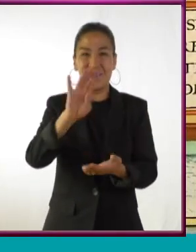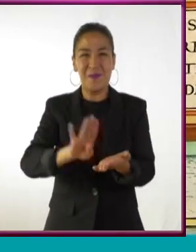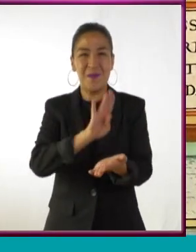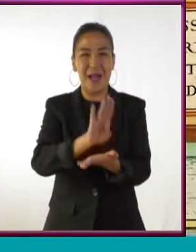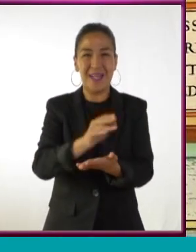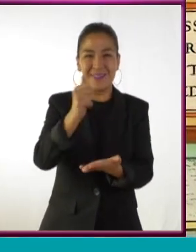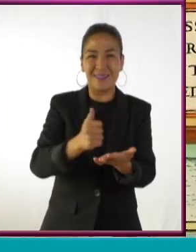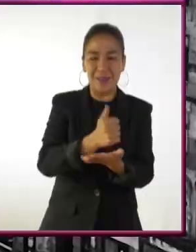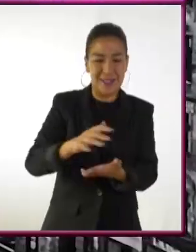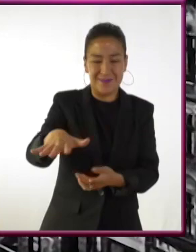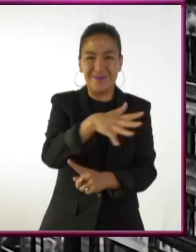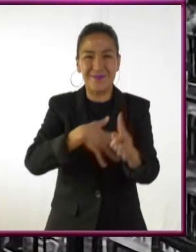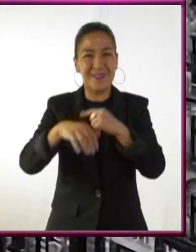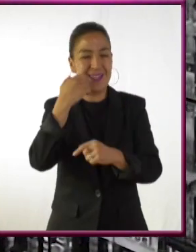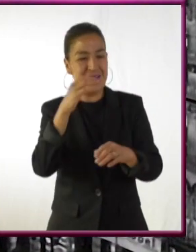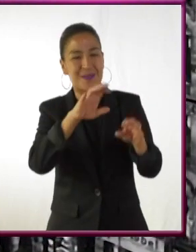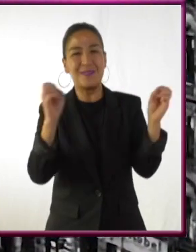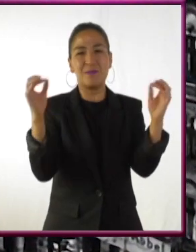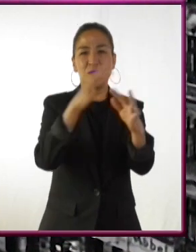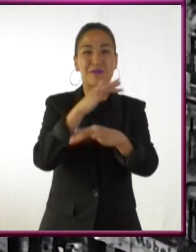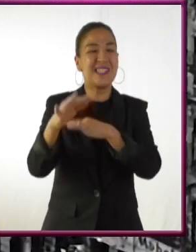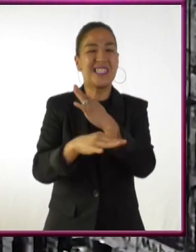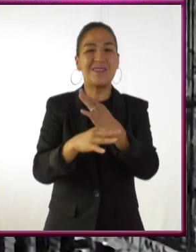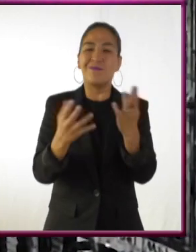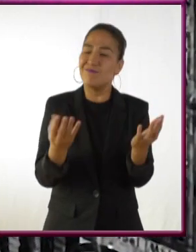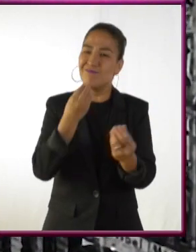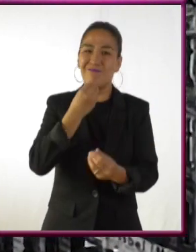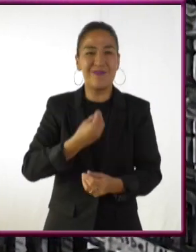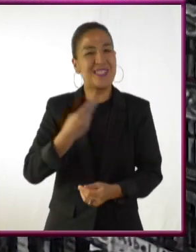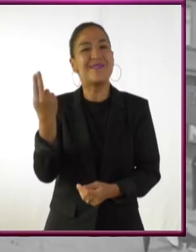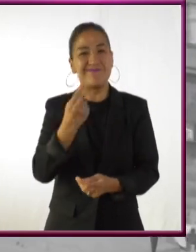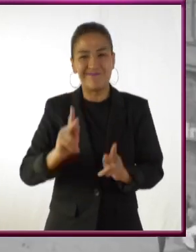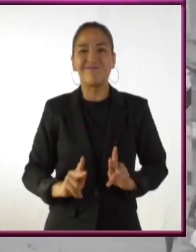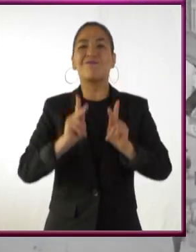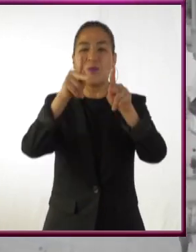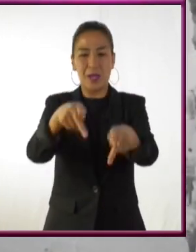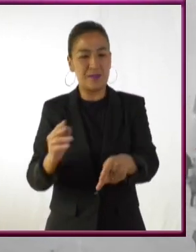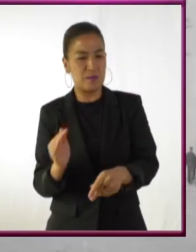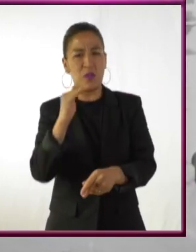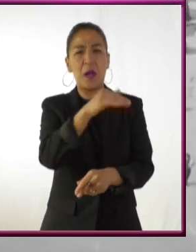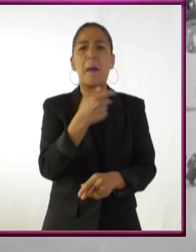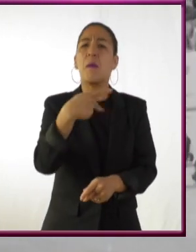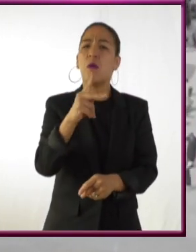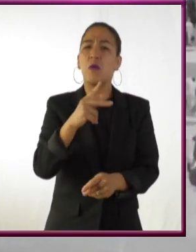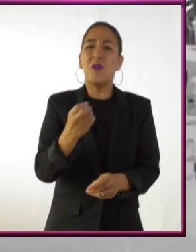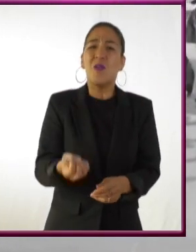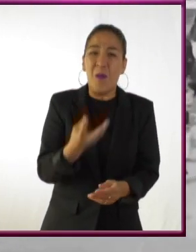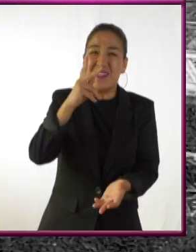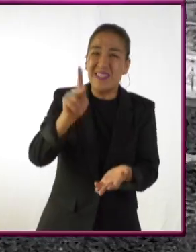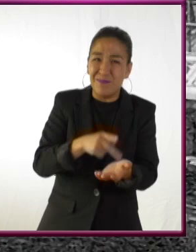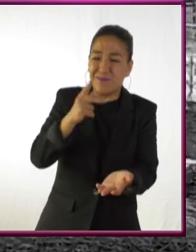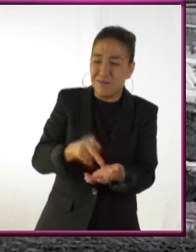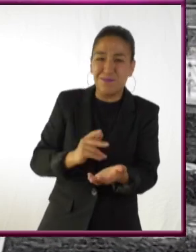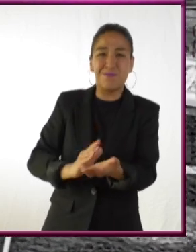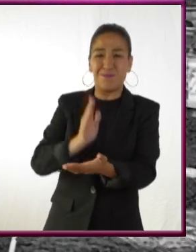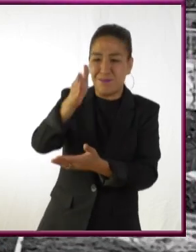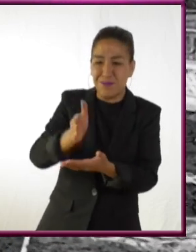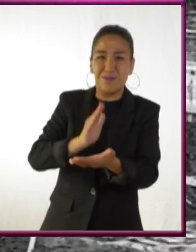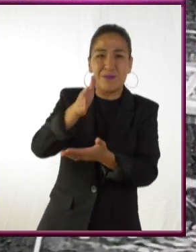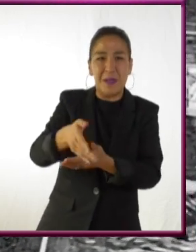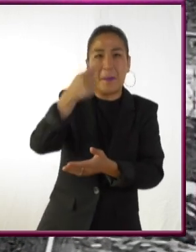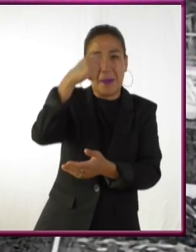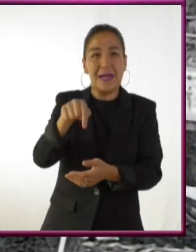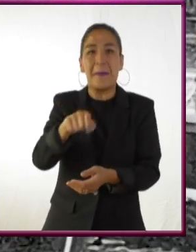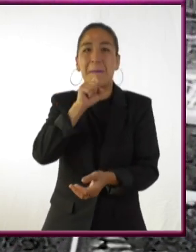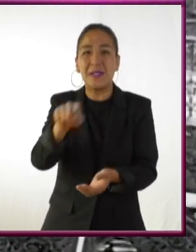los barrios de la ciudad, inevitablemente tenía que cruzar los puentes. Pero, ¿cuántas veces tenía que pasar por el mismo puente